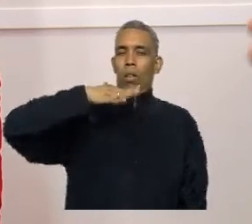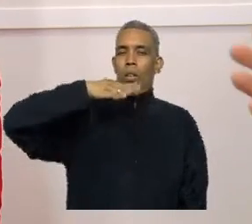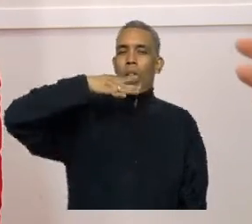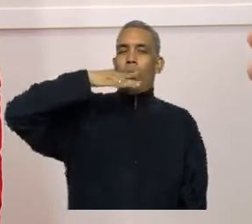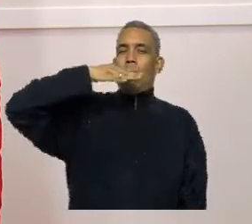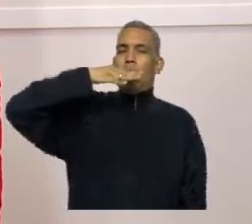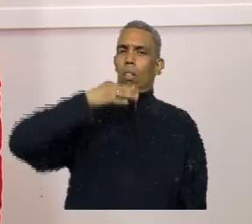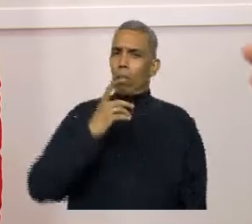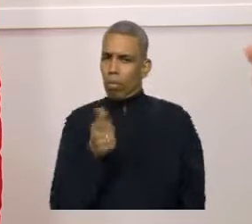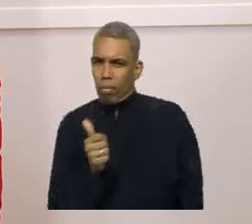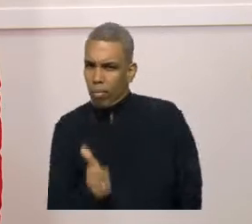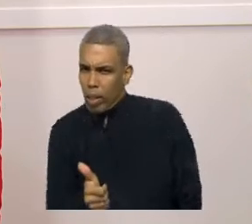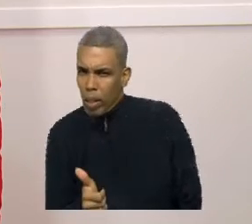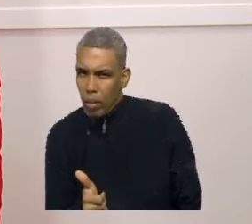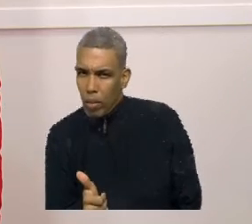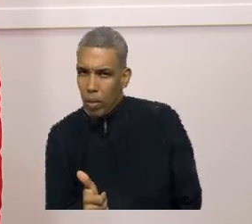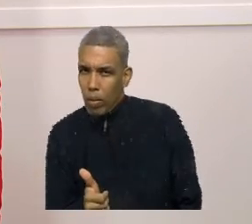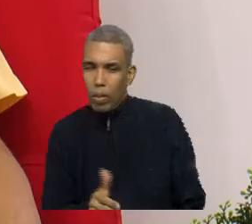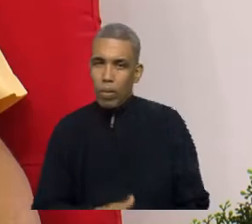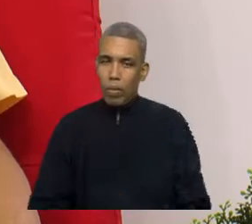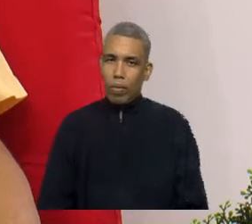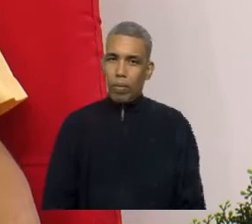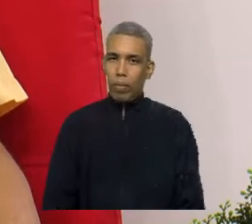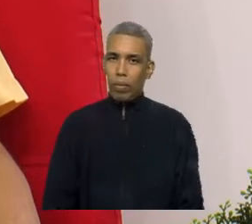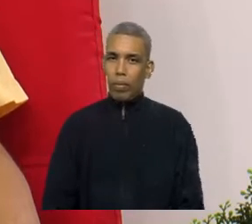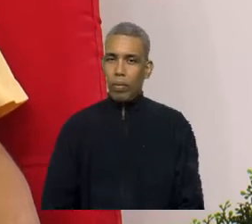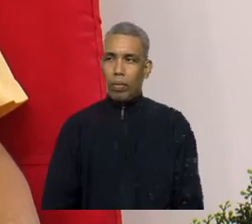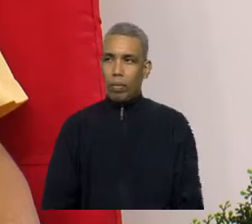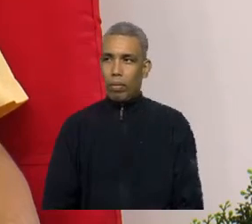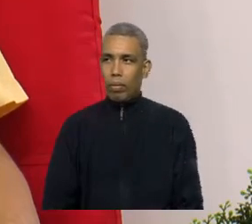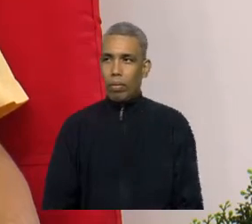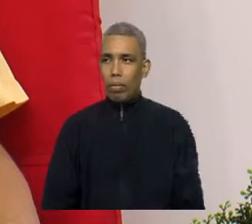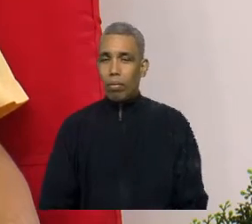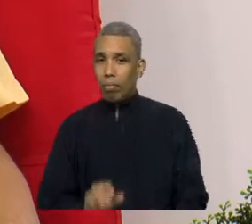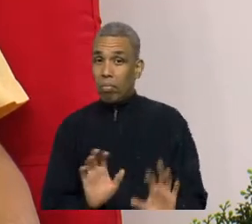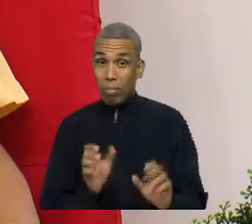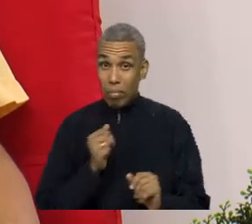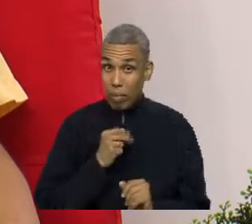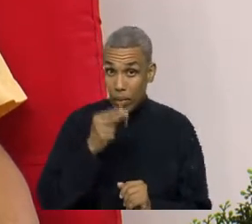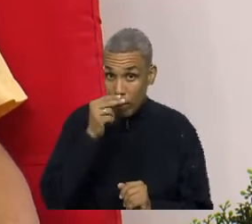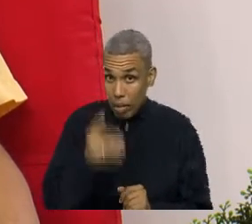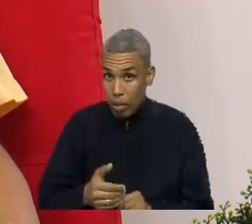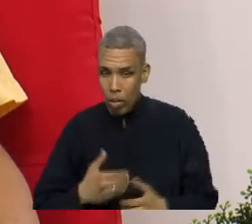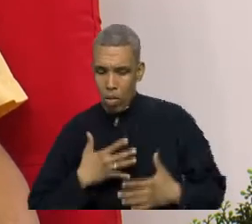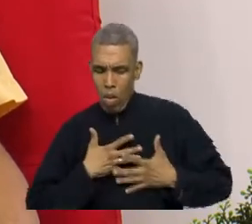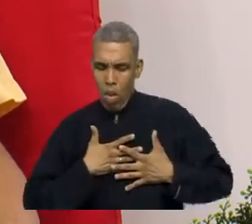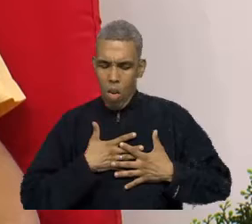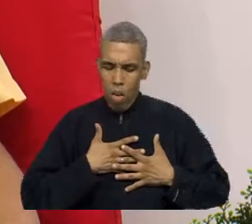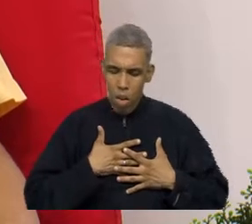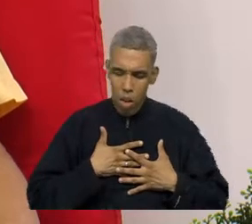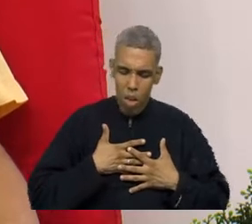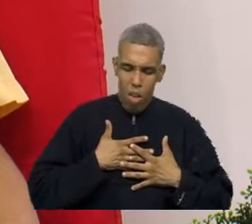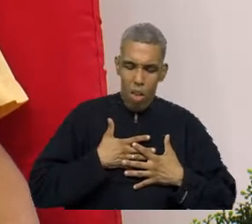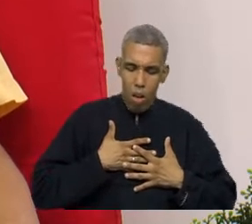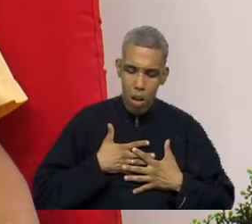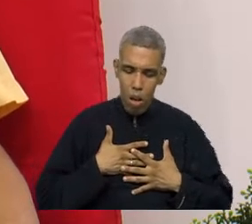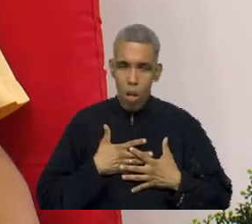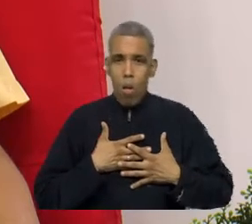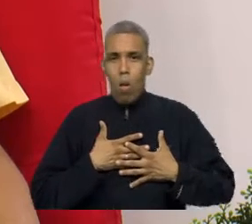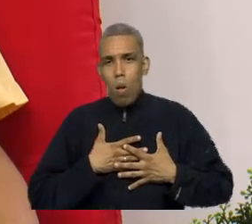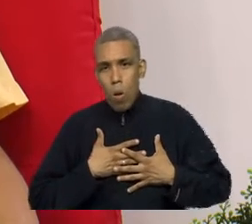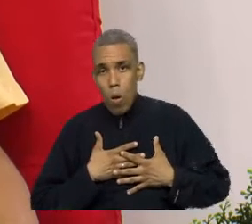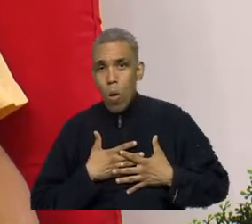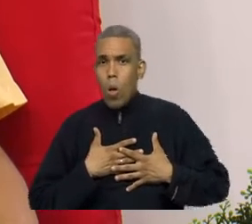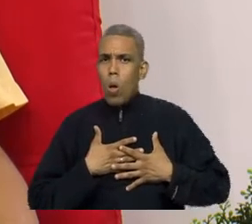estos? ¿Qué tan seguros son? De hecho, cuando el niño tiene un episodio de tipo asmático, una crisis, estábamos hablando que se